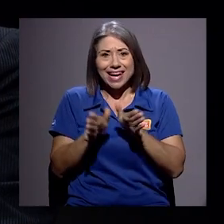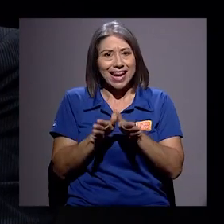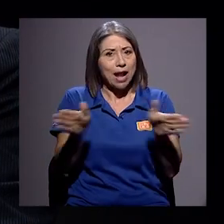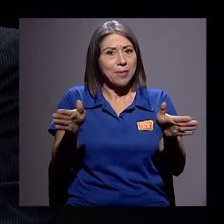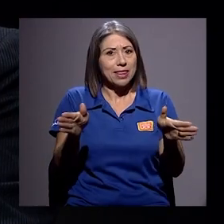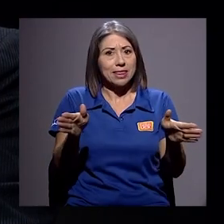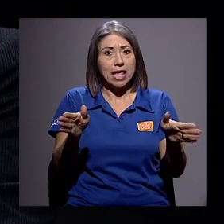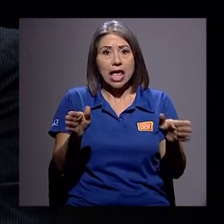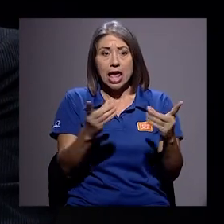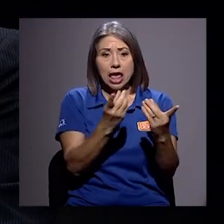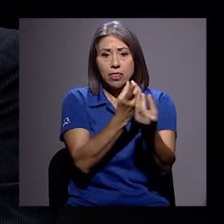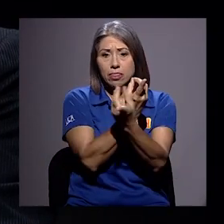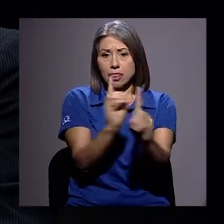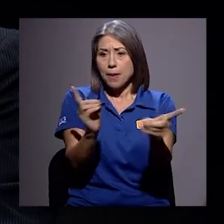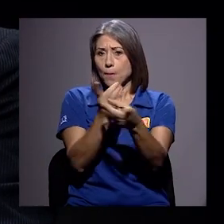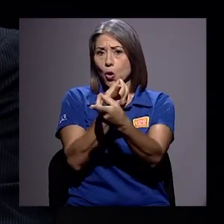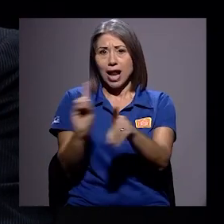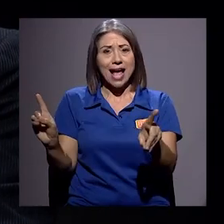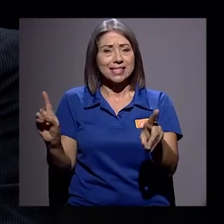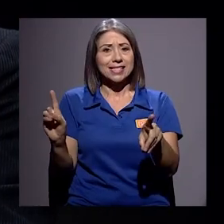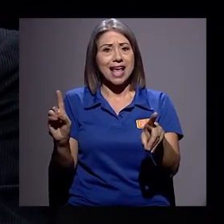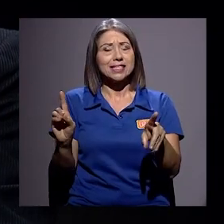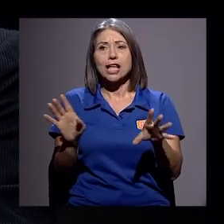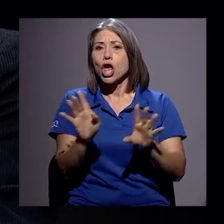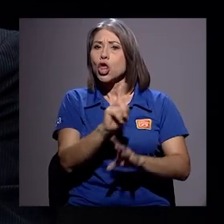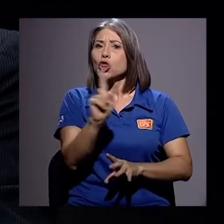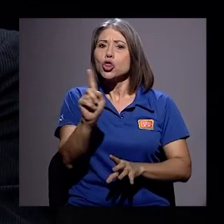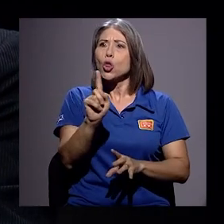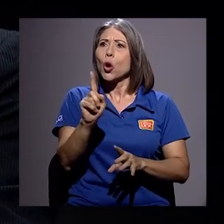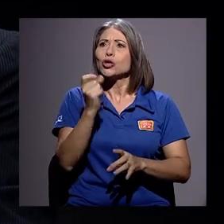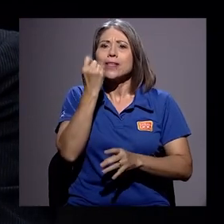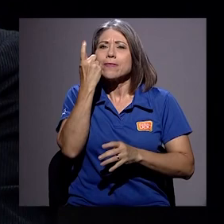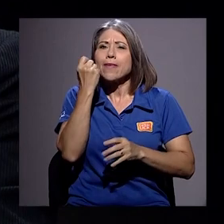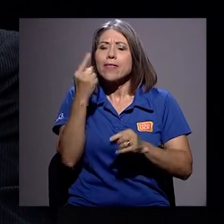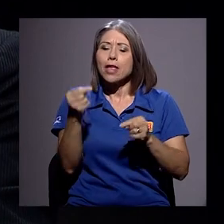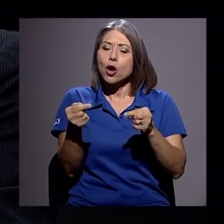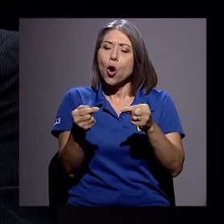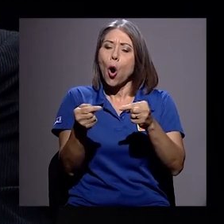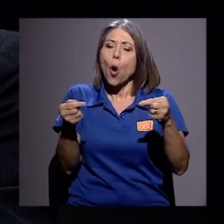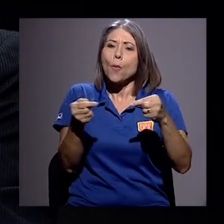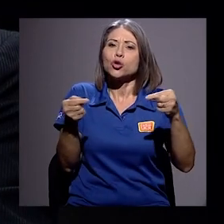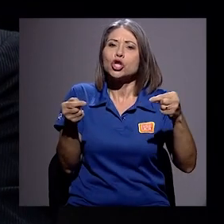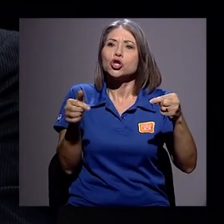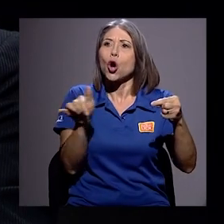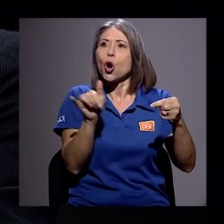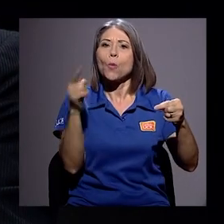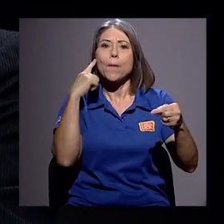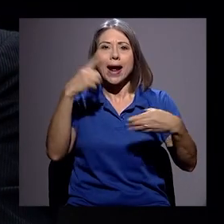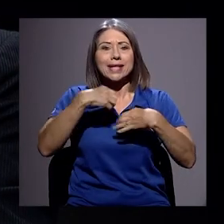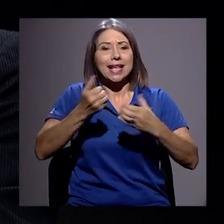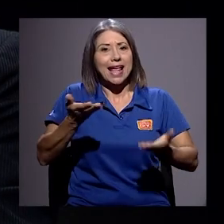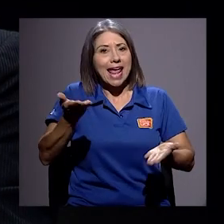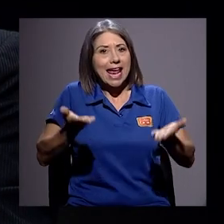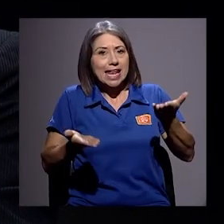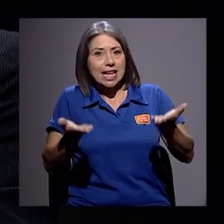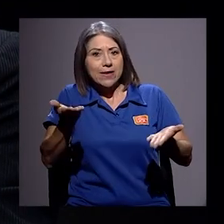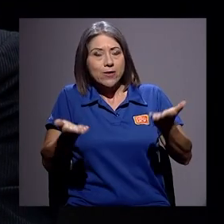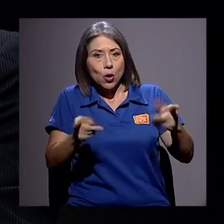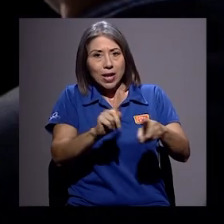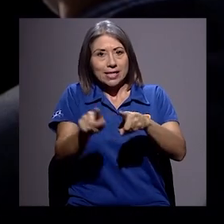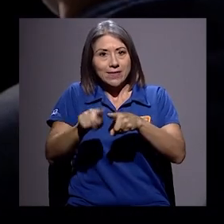democracias no se concibe el concepto de la oposición como parte de una de un equilibrio verdad en las